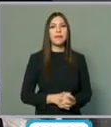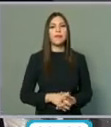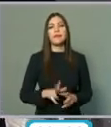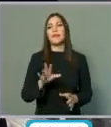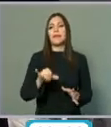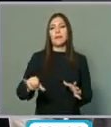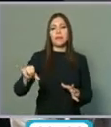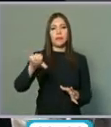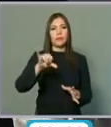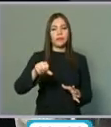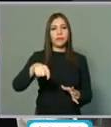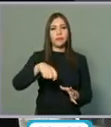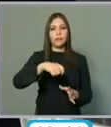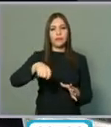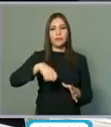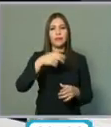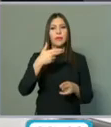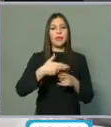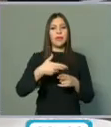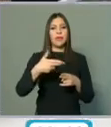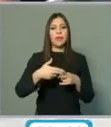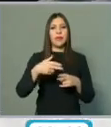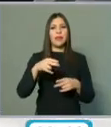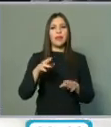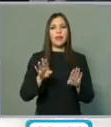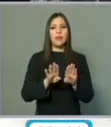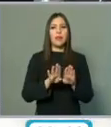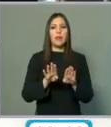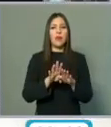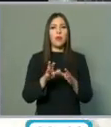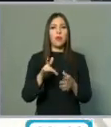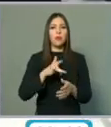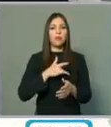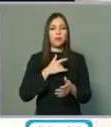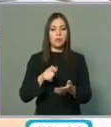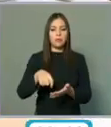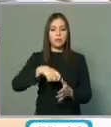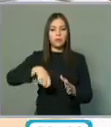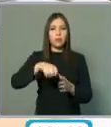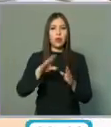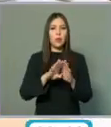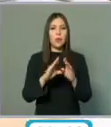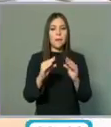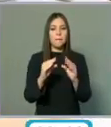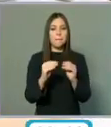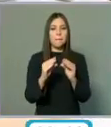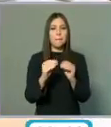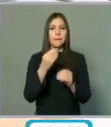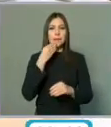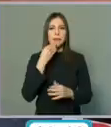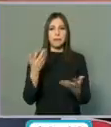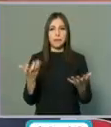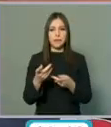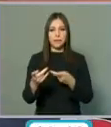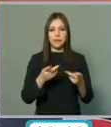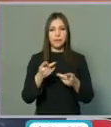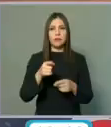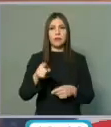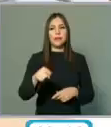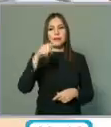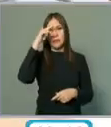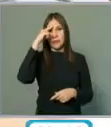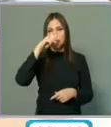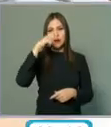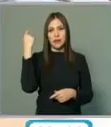entonces a mezclar, Pam, de tal manera que nos quede una pastita bien hecha. De este lado yo también me voy. Y les digo, es una receta